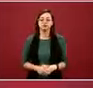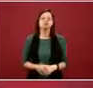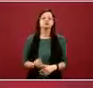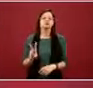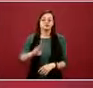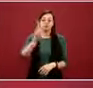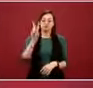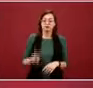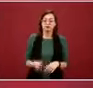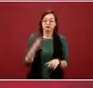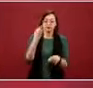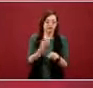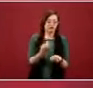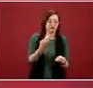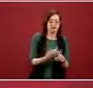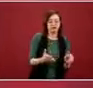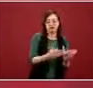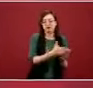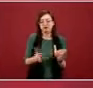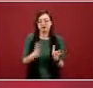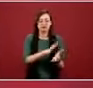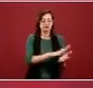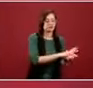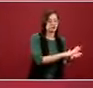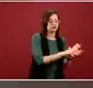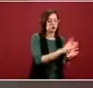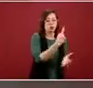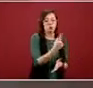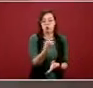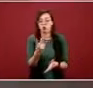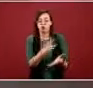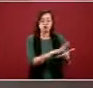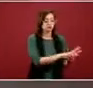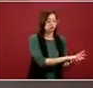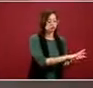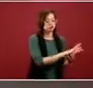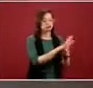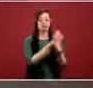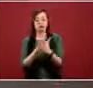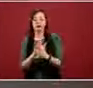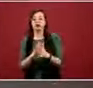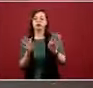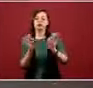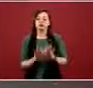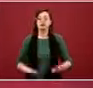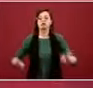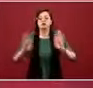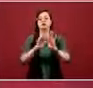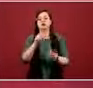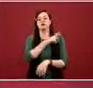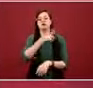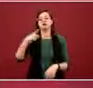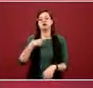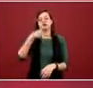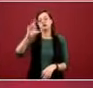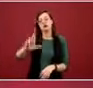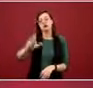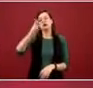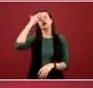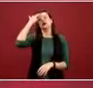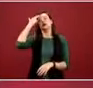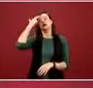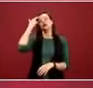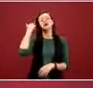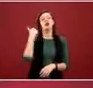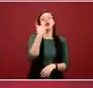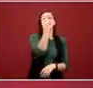teniendo ya esta transición entre la fase 1 y la 2, es crucial recordar que lo que hagamos cada